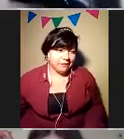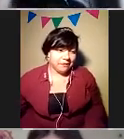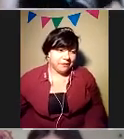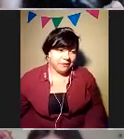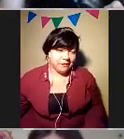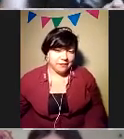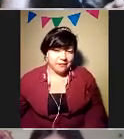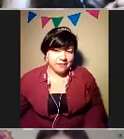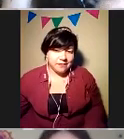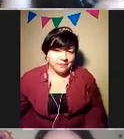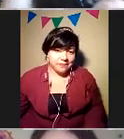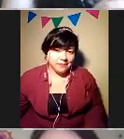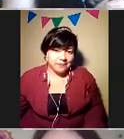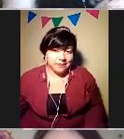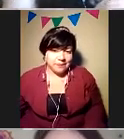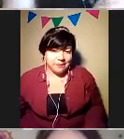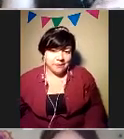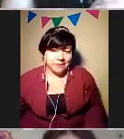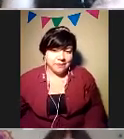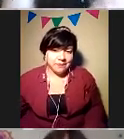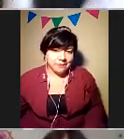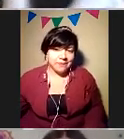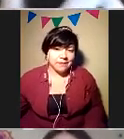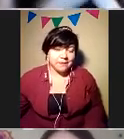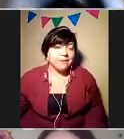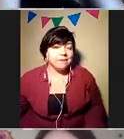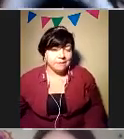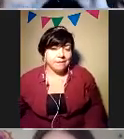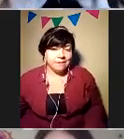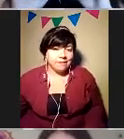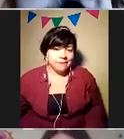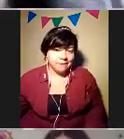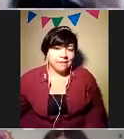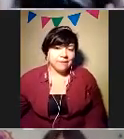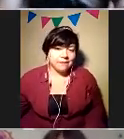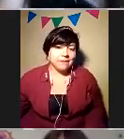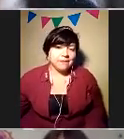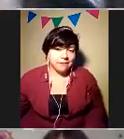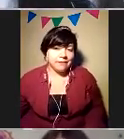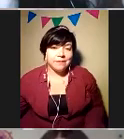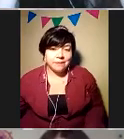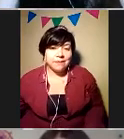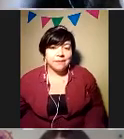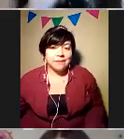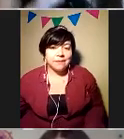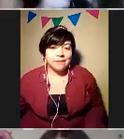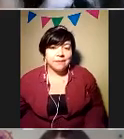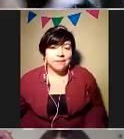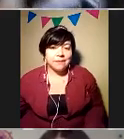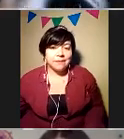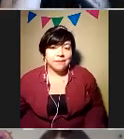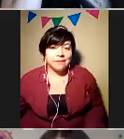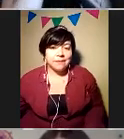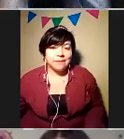votar, pero vayan nos a vamos sufragar. A juntar de nuevo el sí, día vayan a sufragar, por favor. Nos vemos el día domingo 1 de